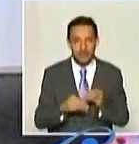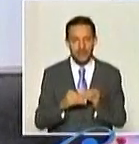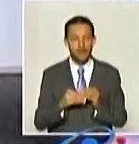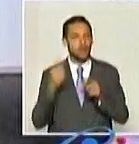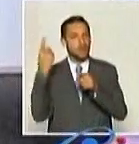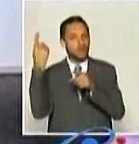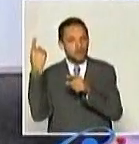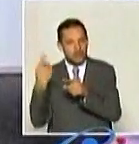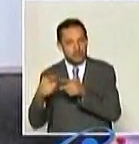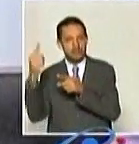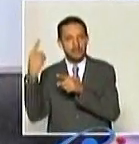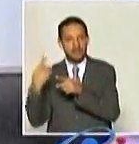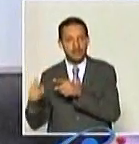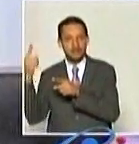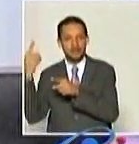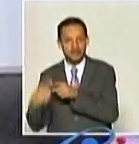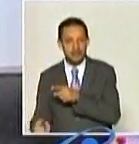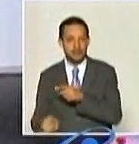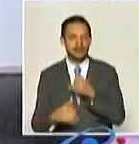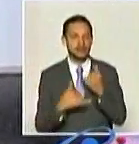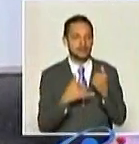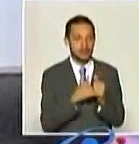hidroterapia, quiropraxia,